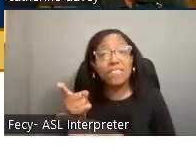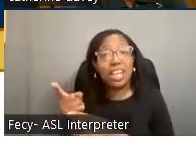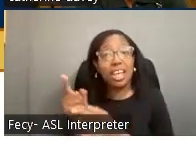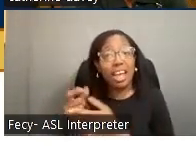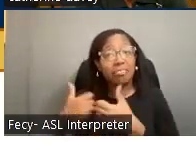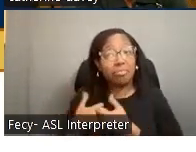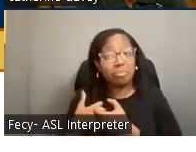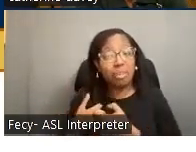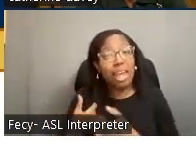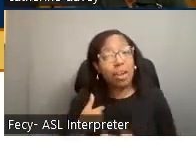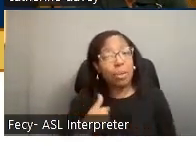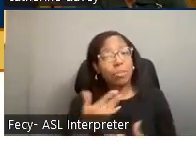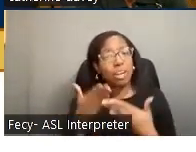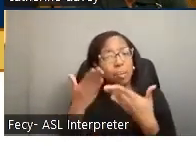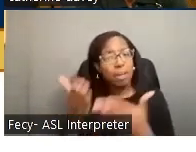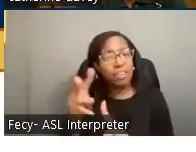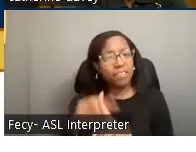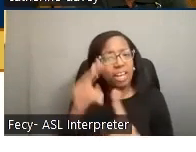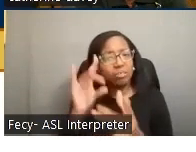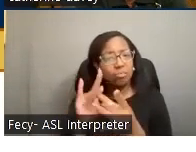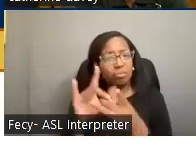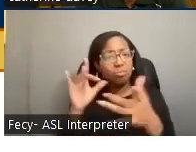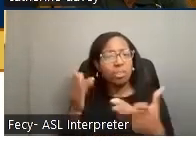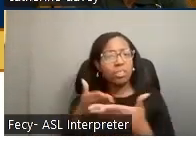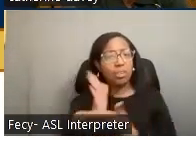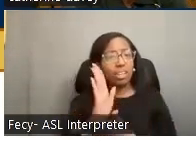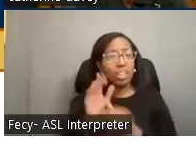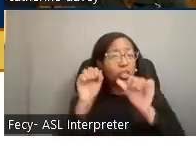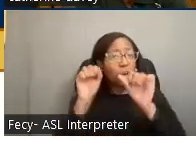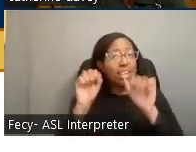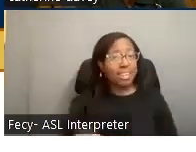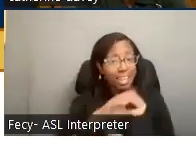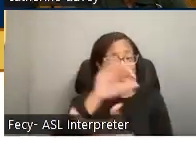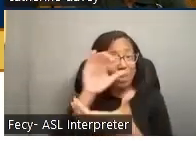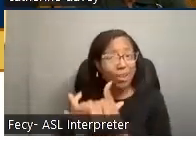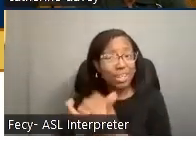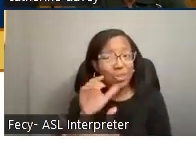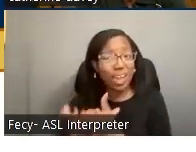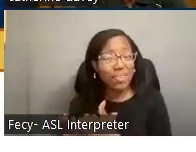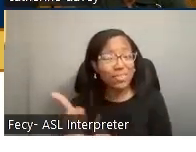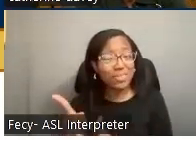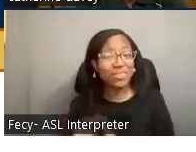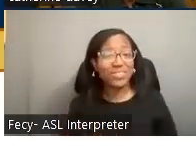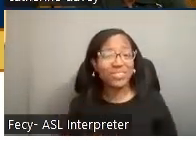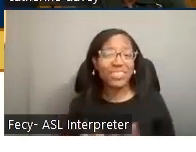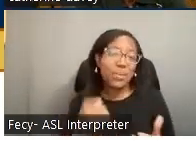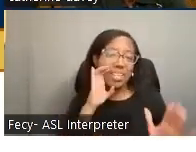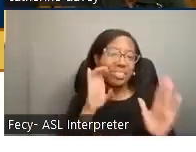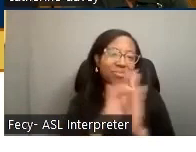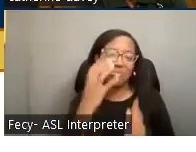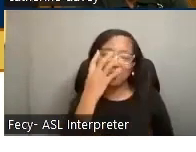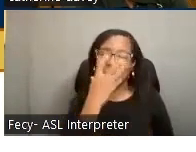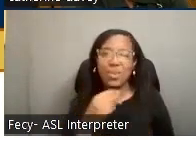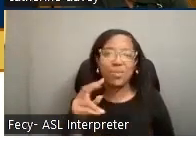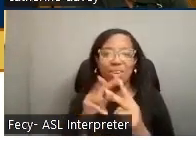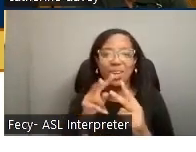situación y presentamos la sugerencia de restauración de derechos y ganó también su derecho para casarse y tenemos